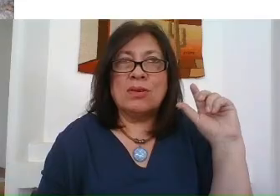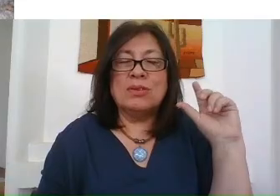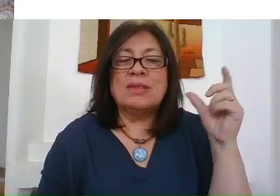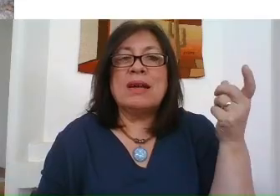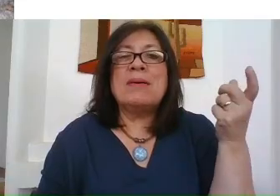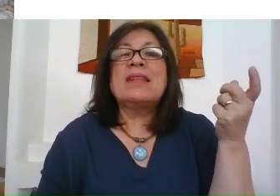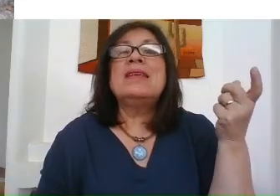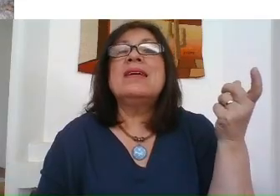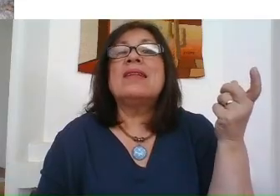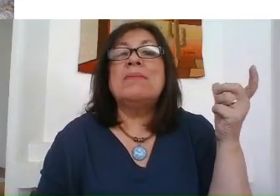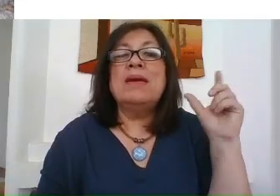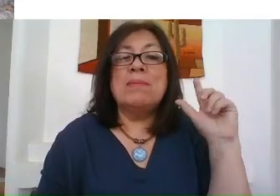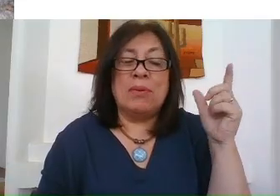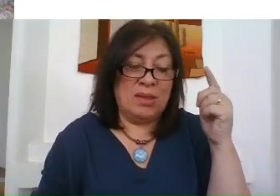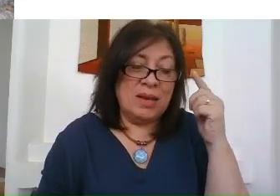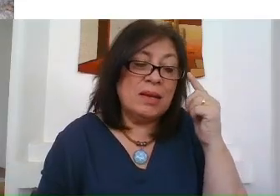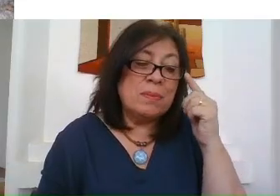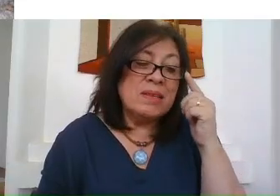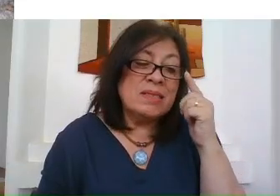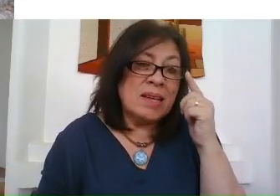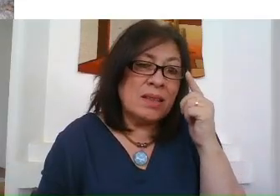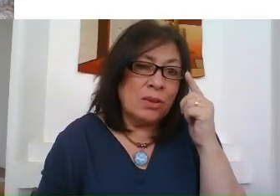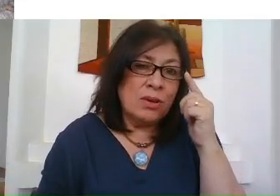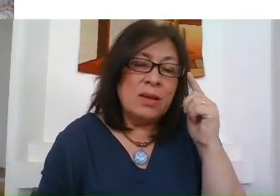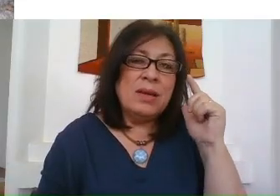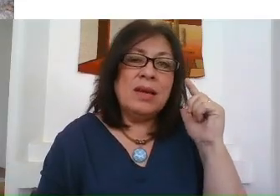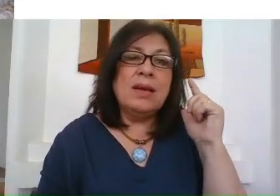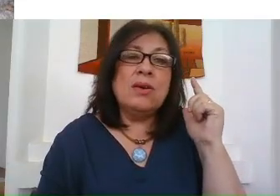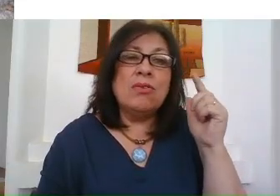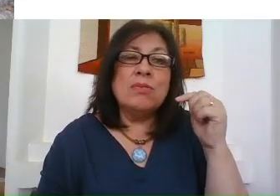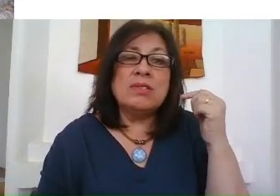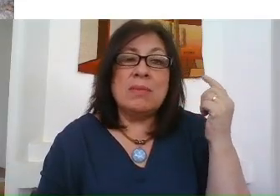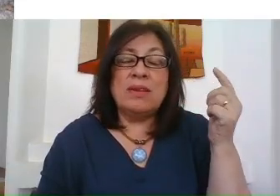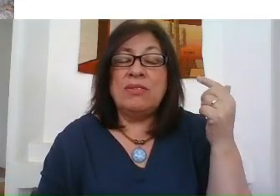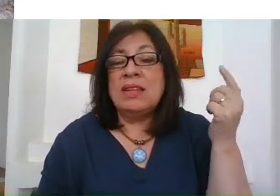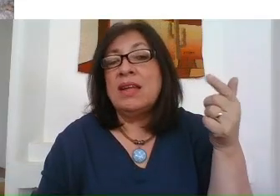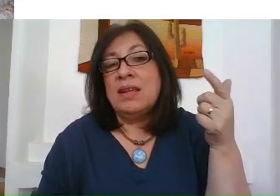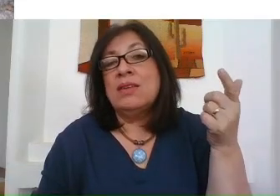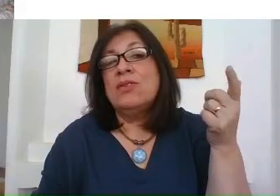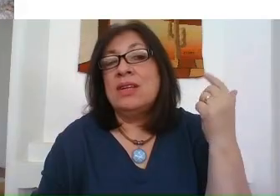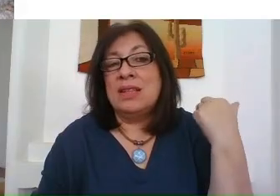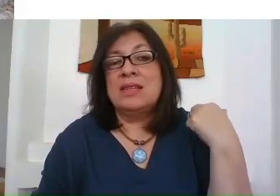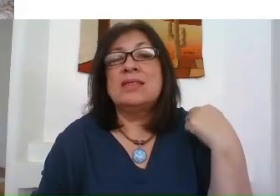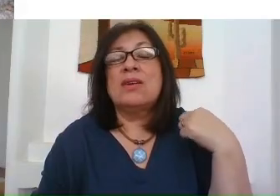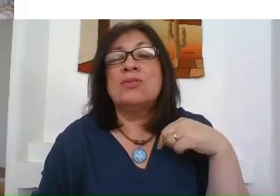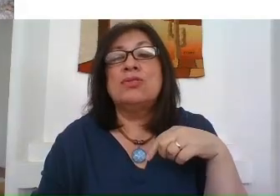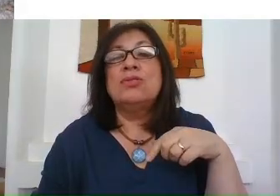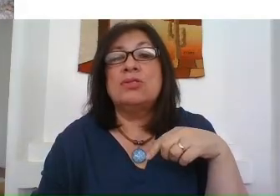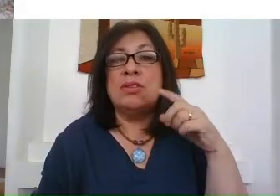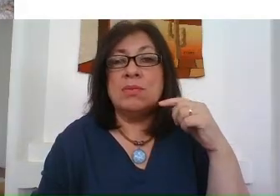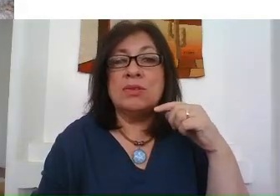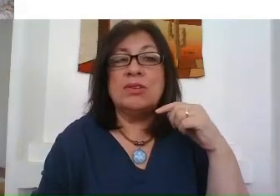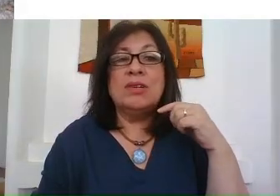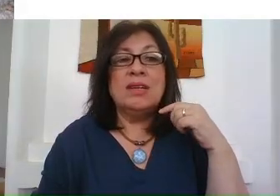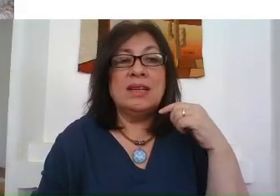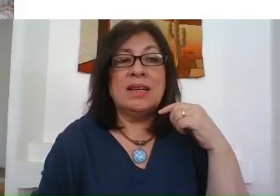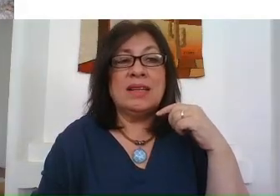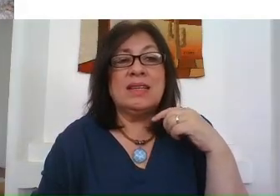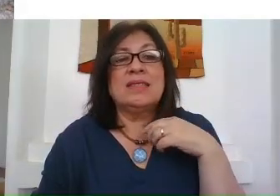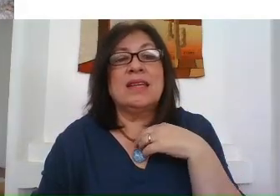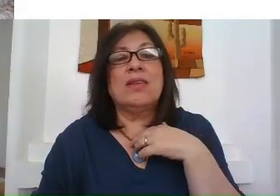por contrapartida también podría ir pensando en cómo se manifiestan estos en el desarrollo